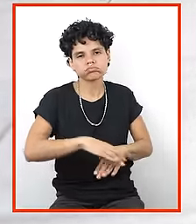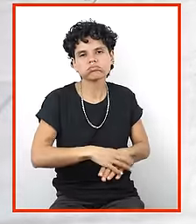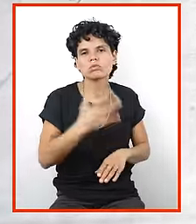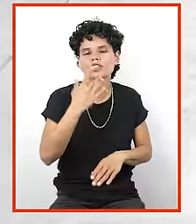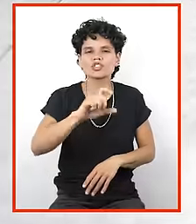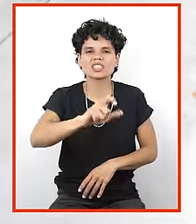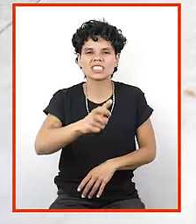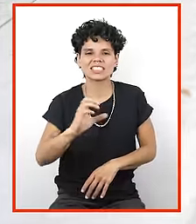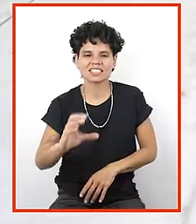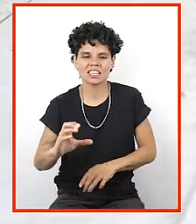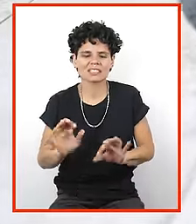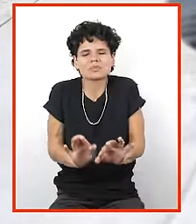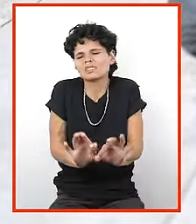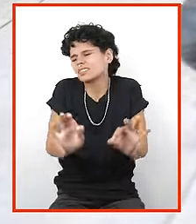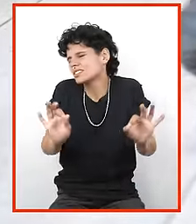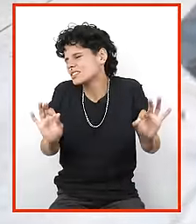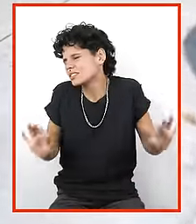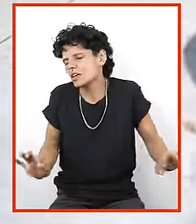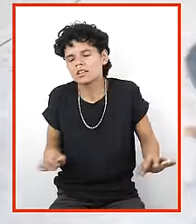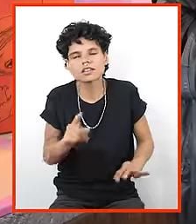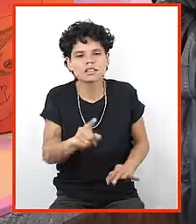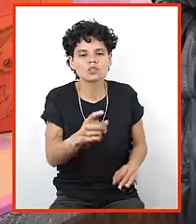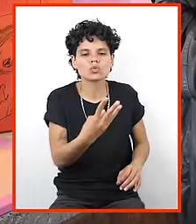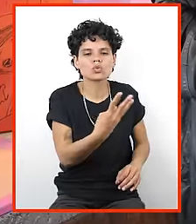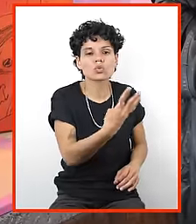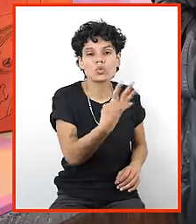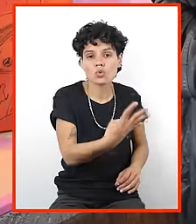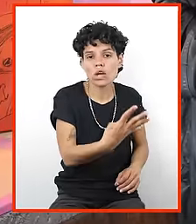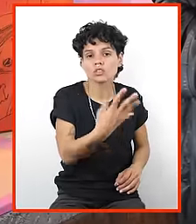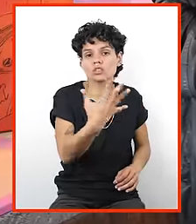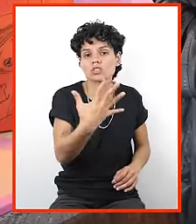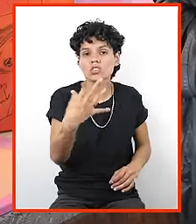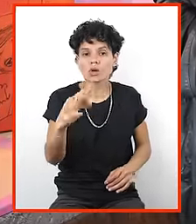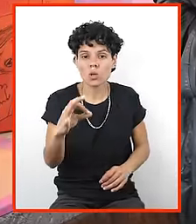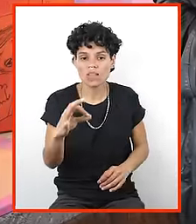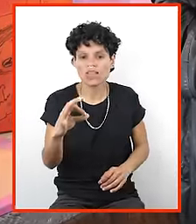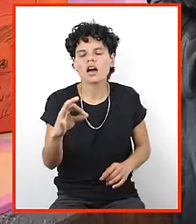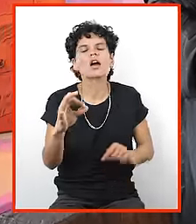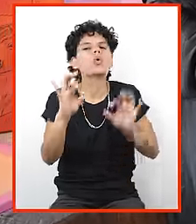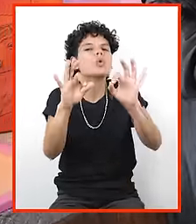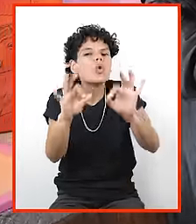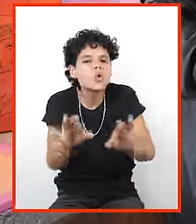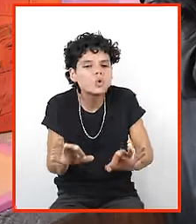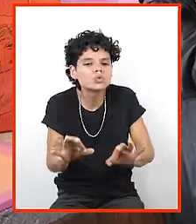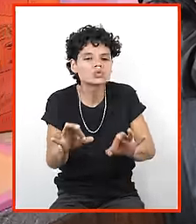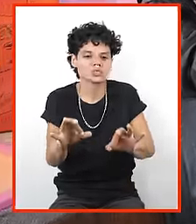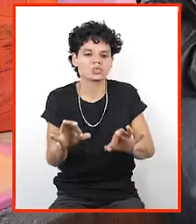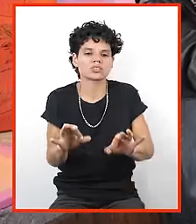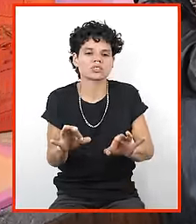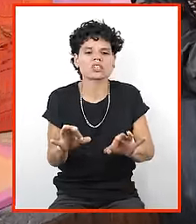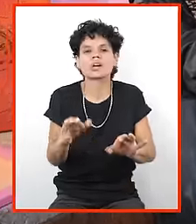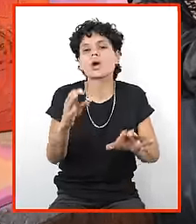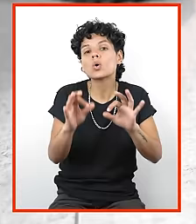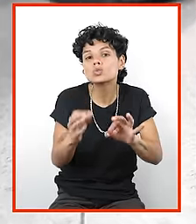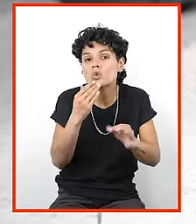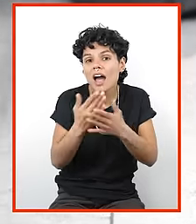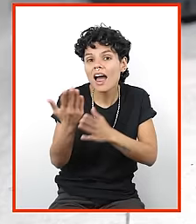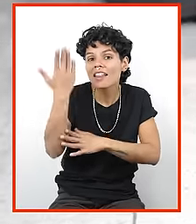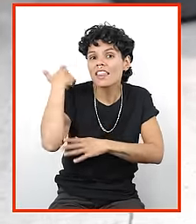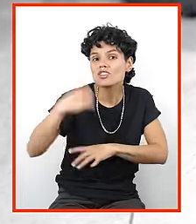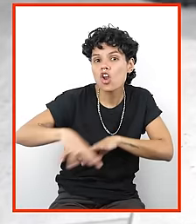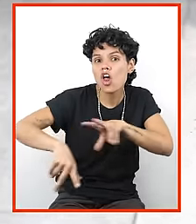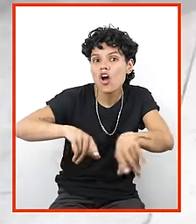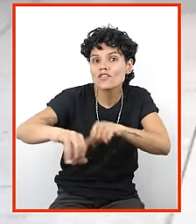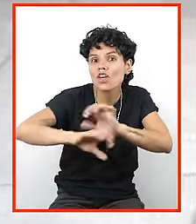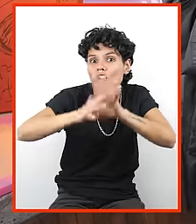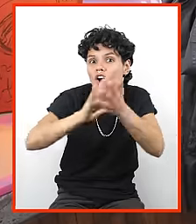las puse porque son unas Yeezy. Chao. Esta 450, que es la última mira. Que hizo el hombre antes de pelearse con todo. Con la vida, con